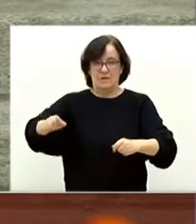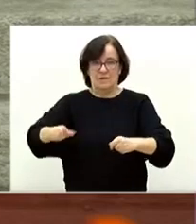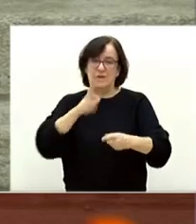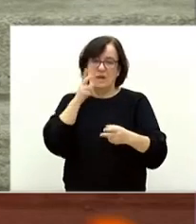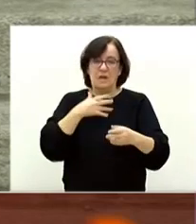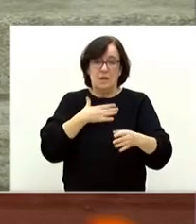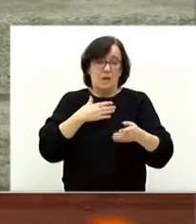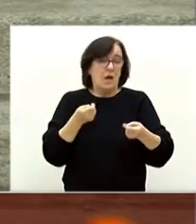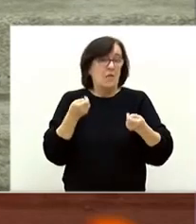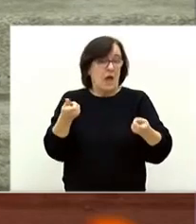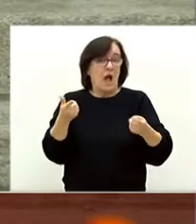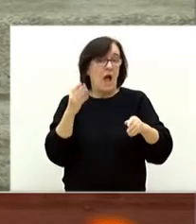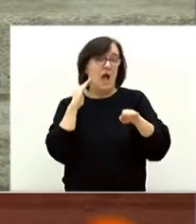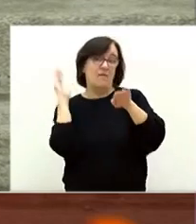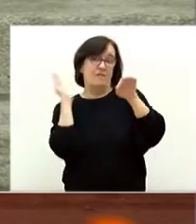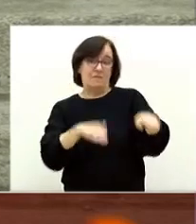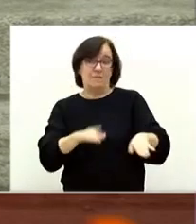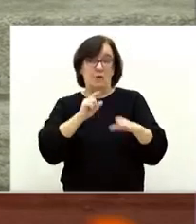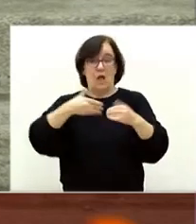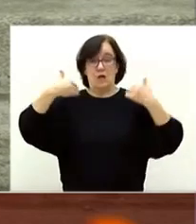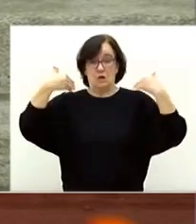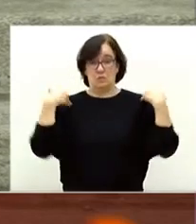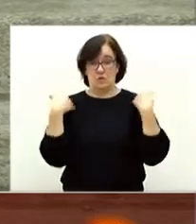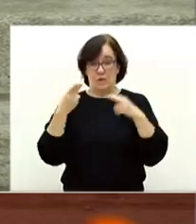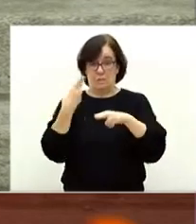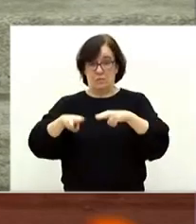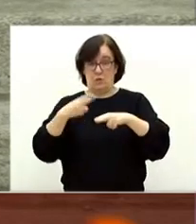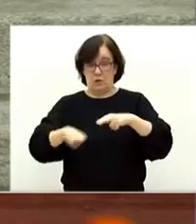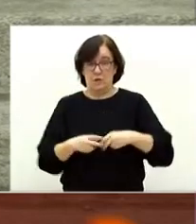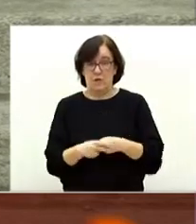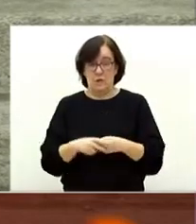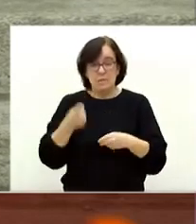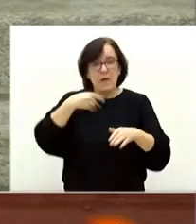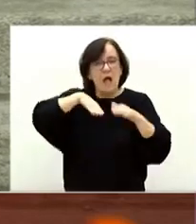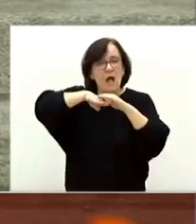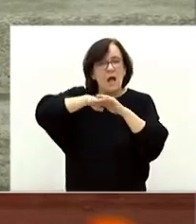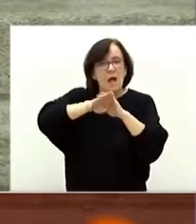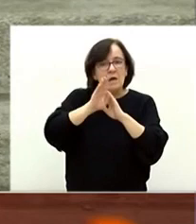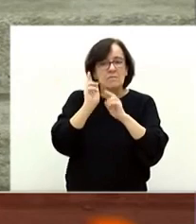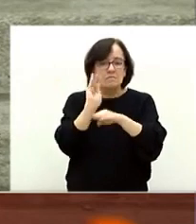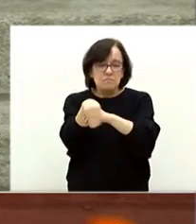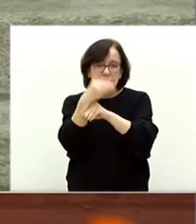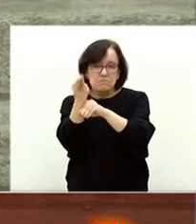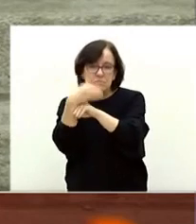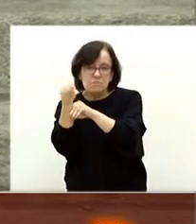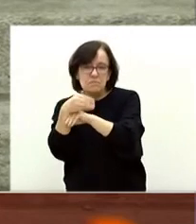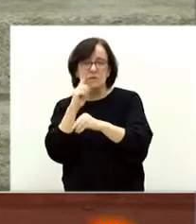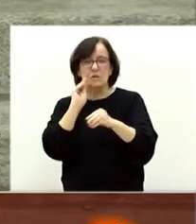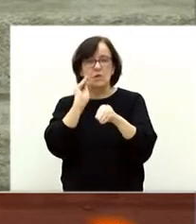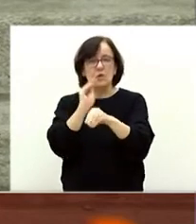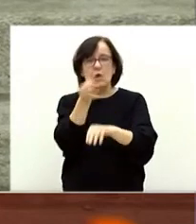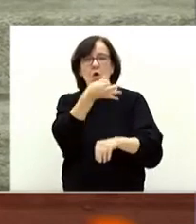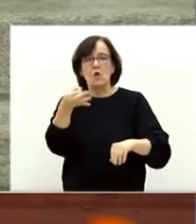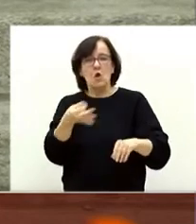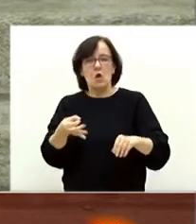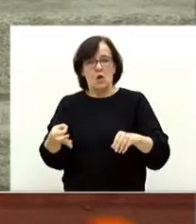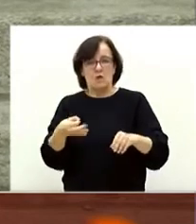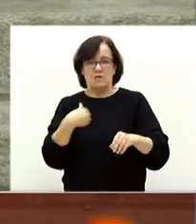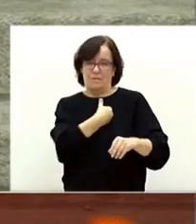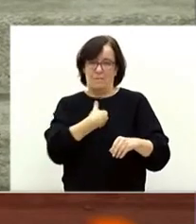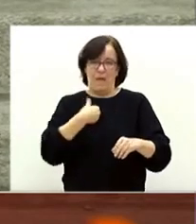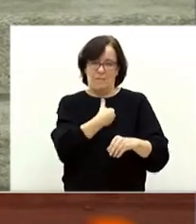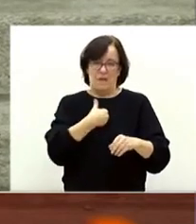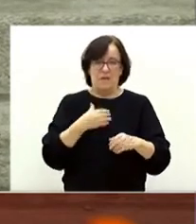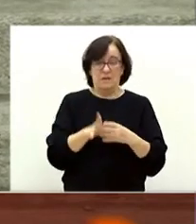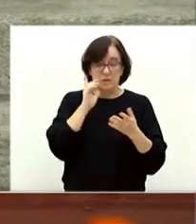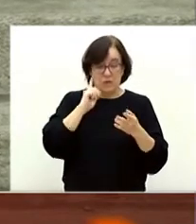depósito a los responsables políticos, para guardarlas y velar por su correcta función. Los